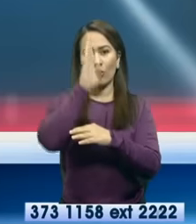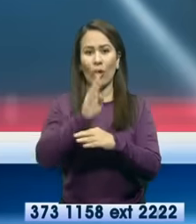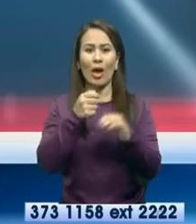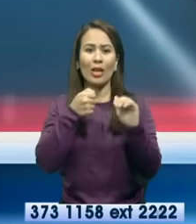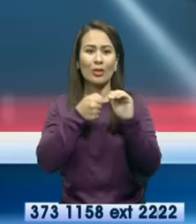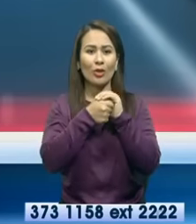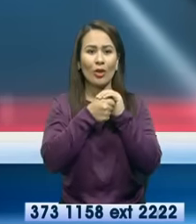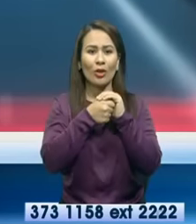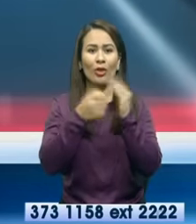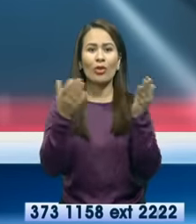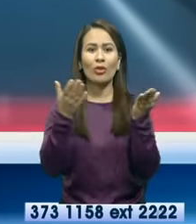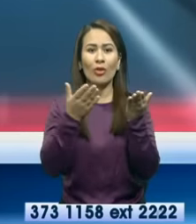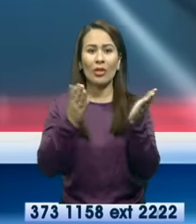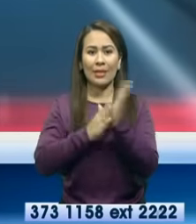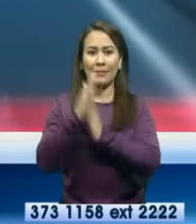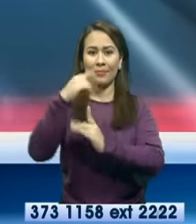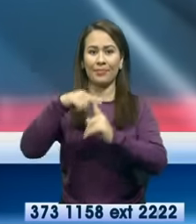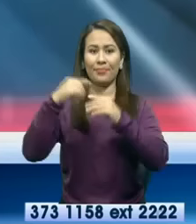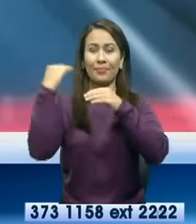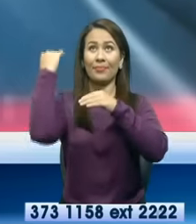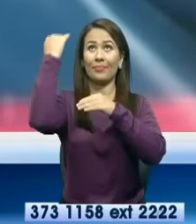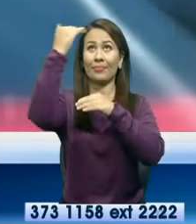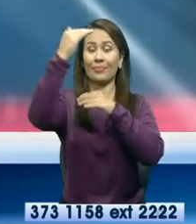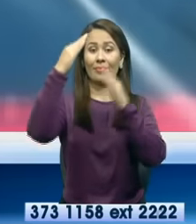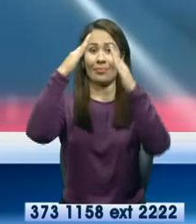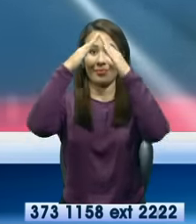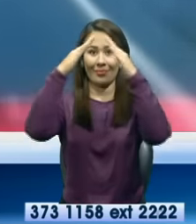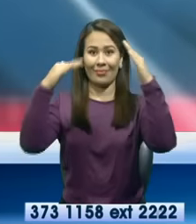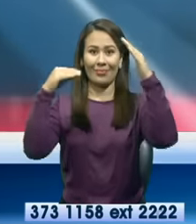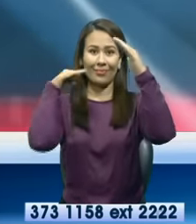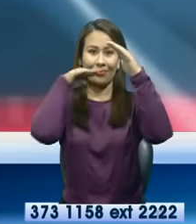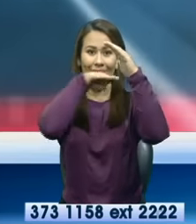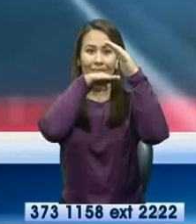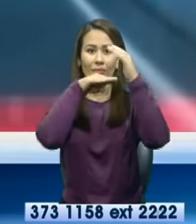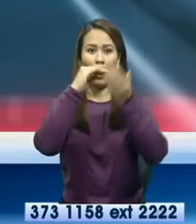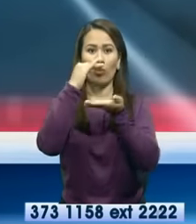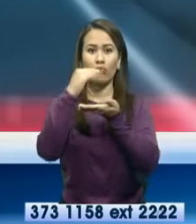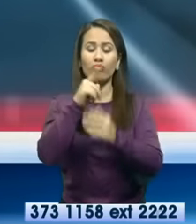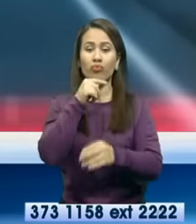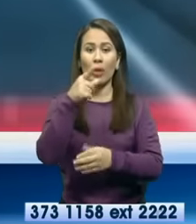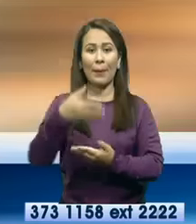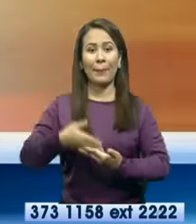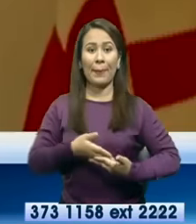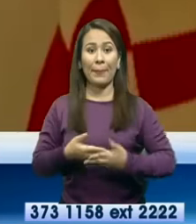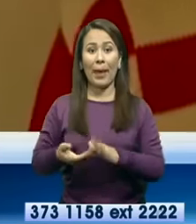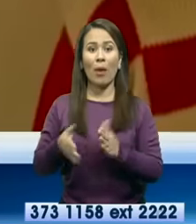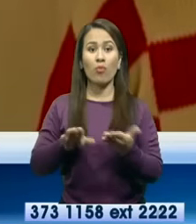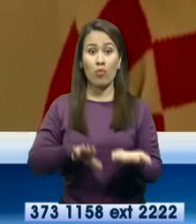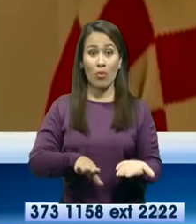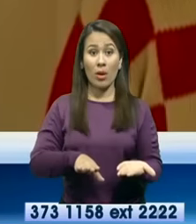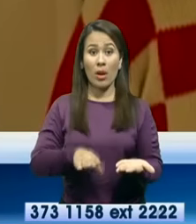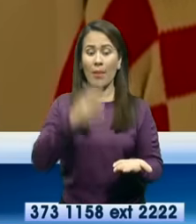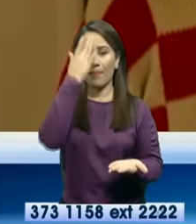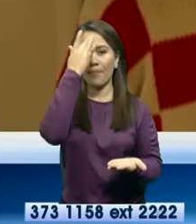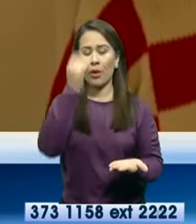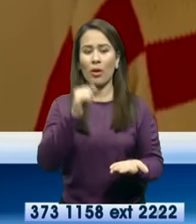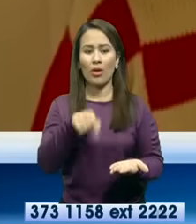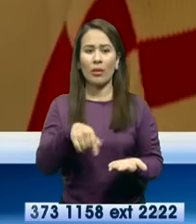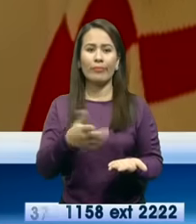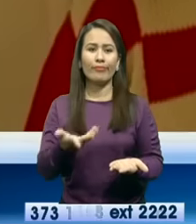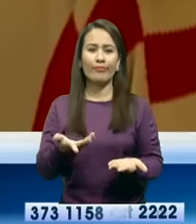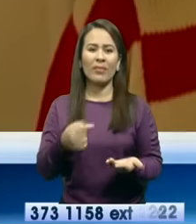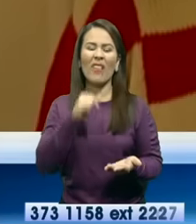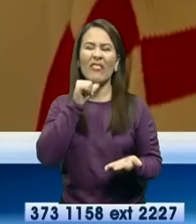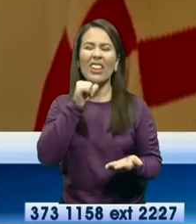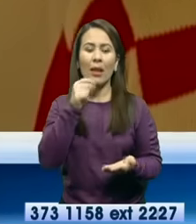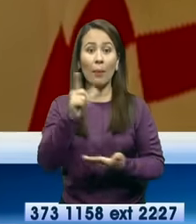iglesia, encima de la pared, debajo del techo. Y estas son las momias que nosotros encontramos una